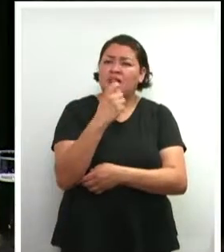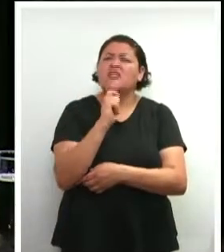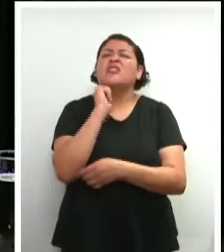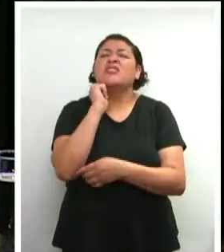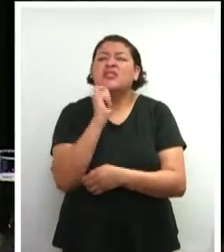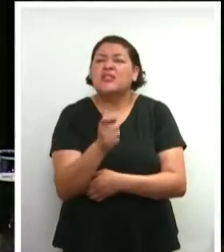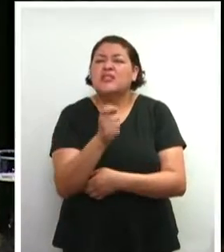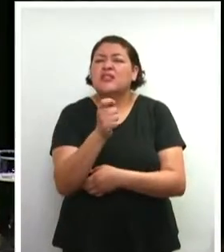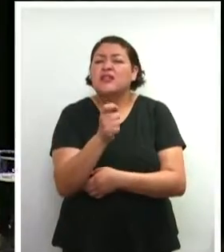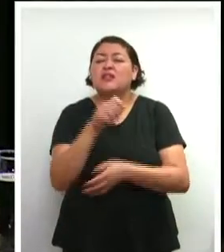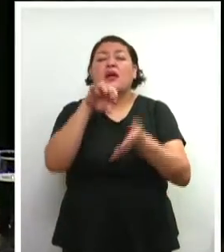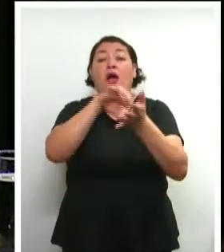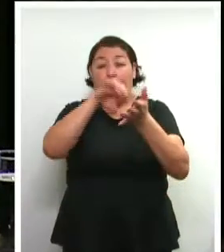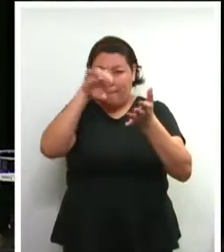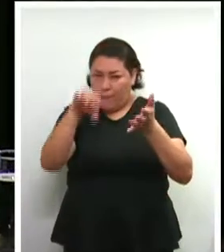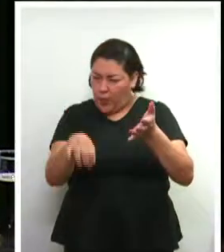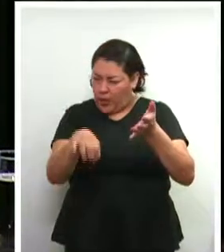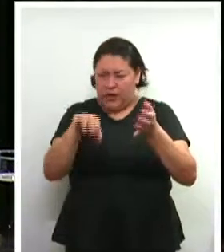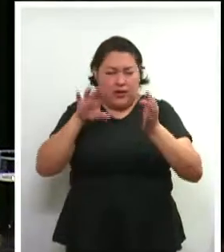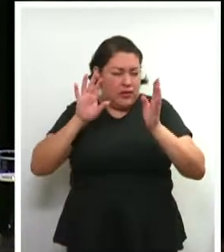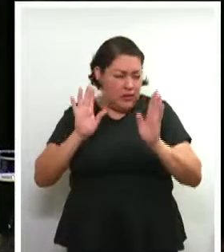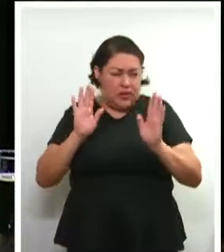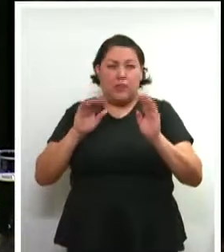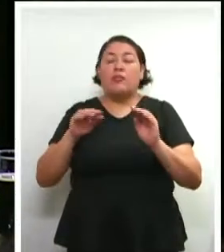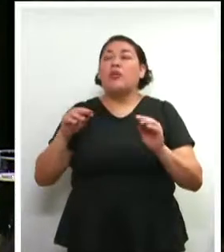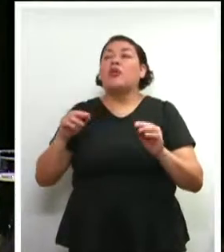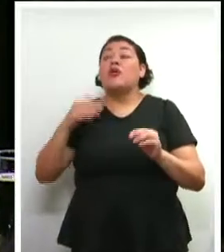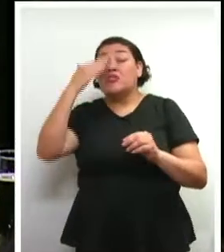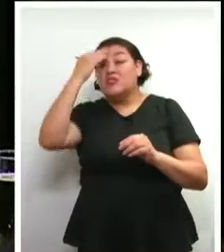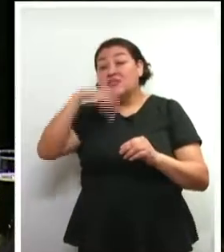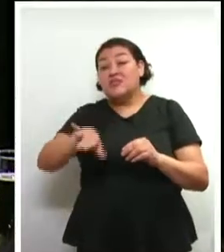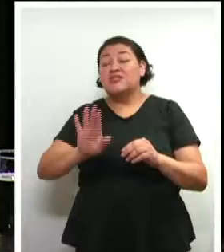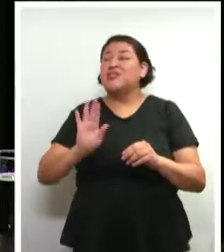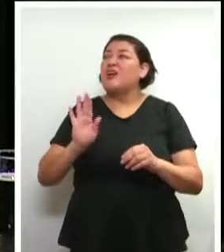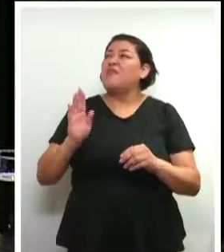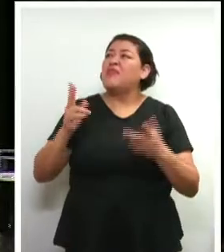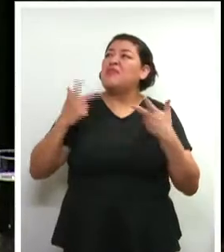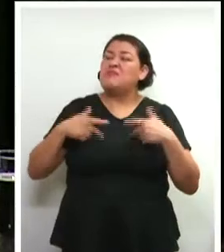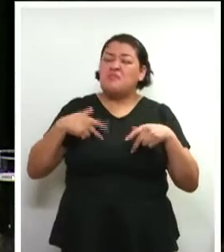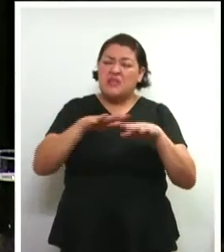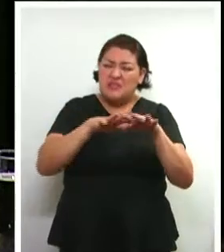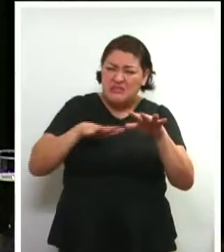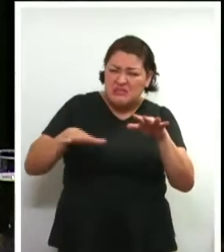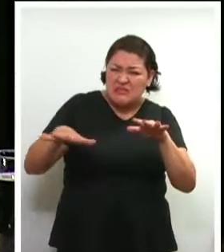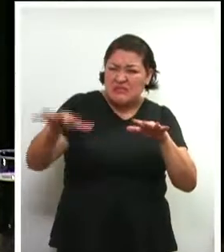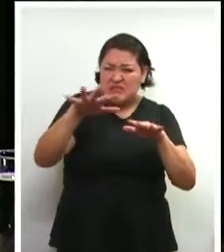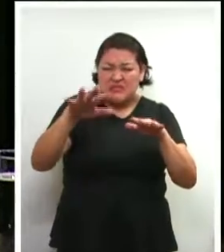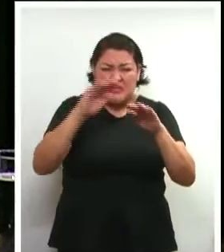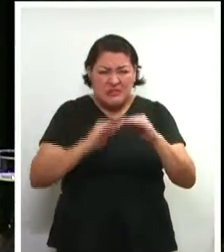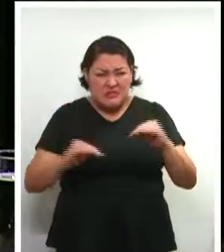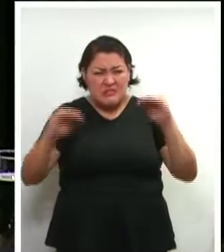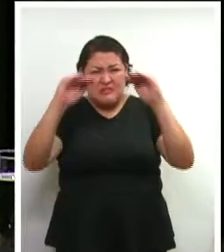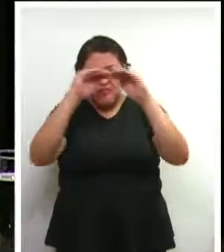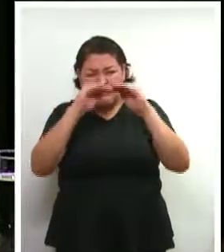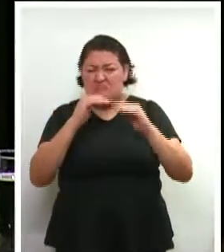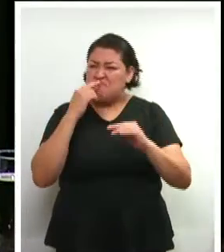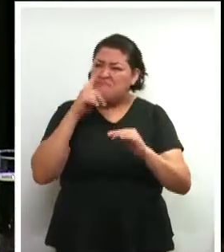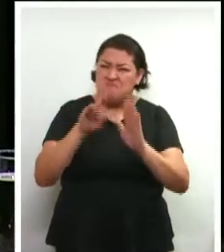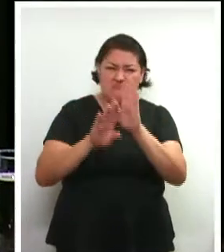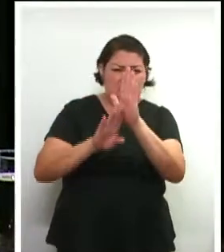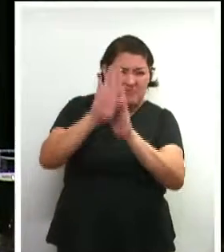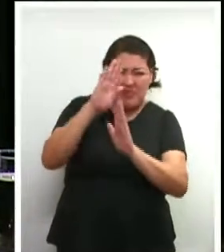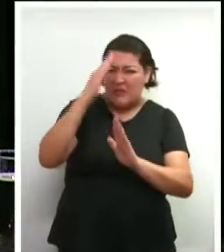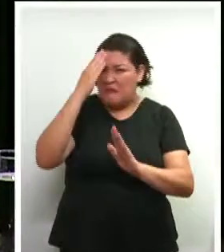letra muerta si no logramos erradicar el cáncer que día a día está matando las posibilidades de una mejor ciudad y de un mejor